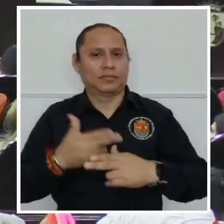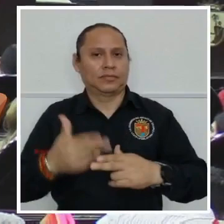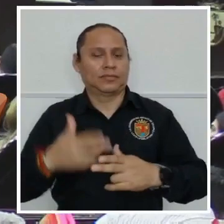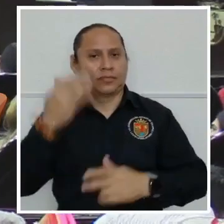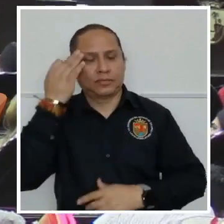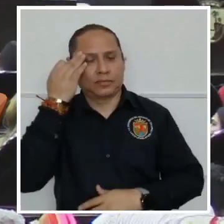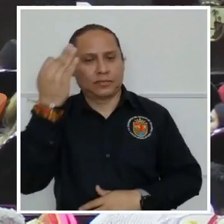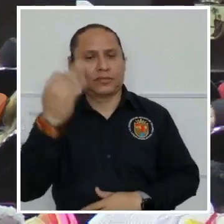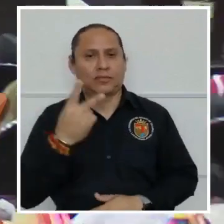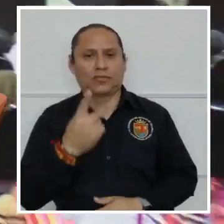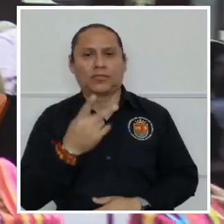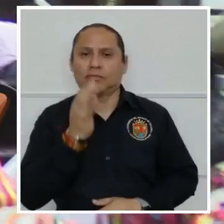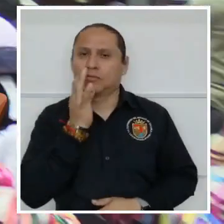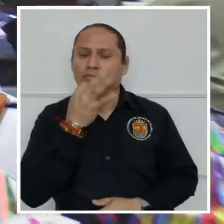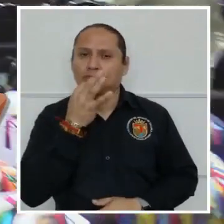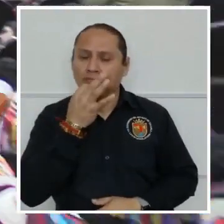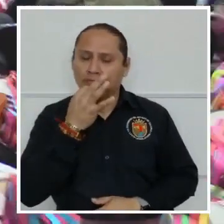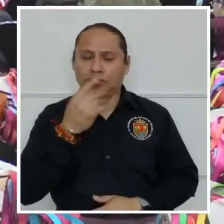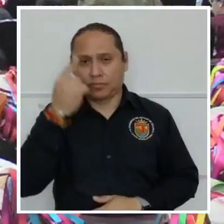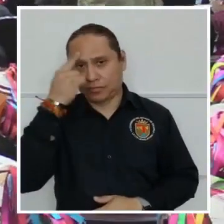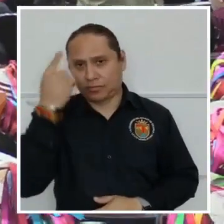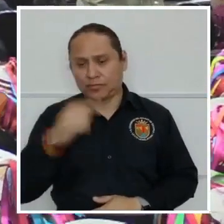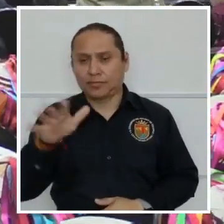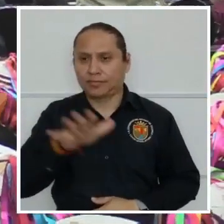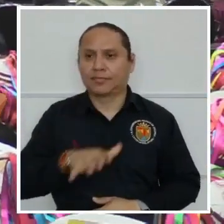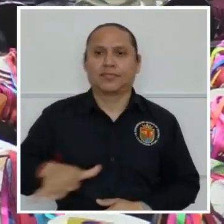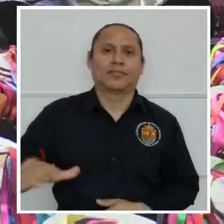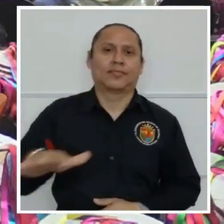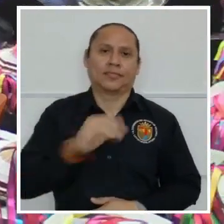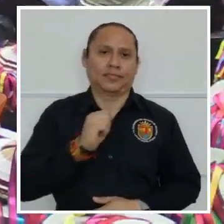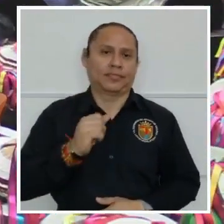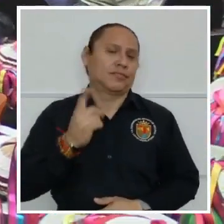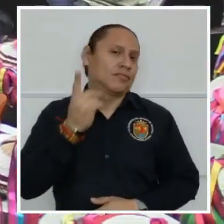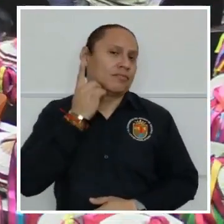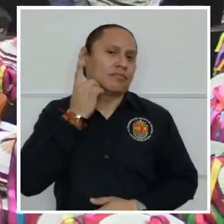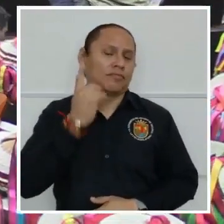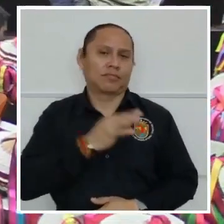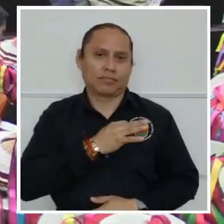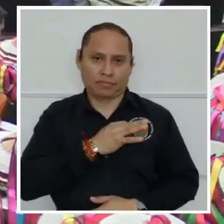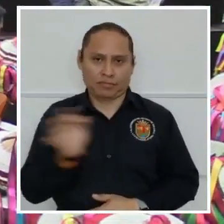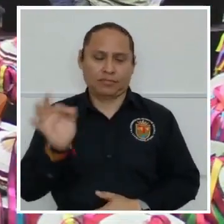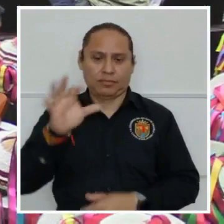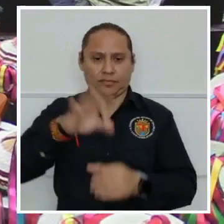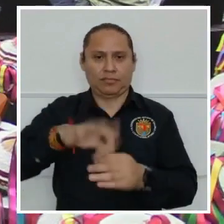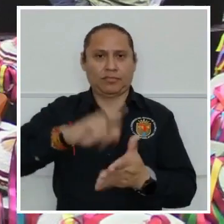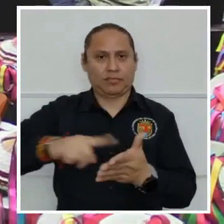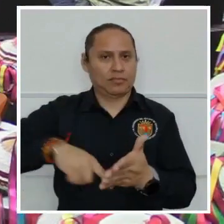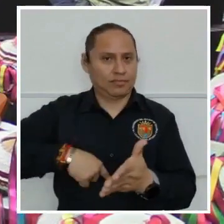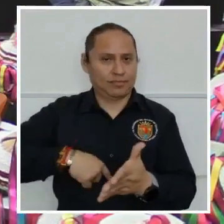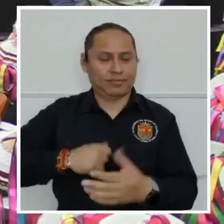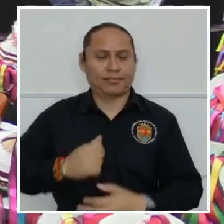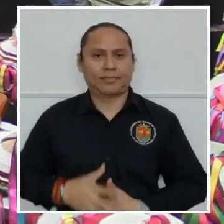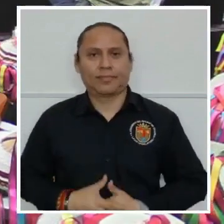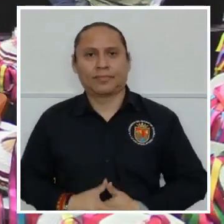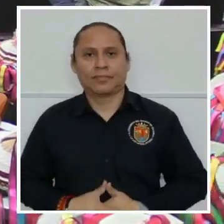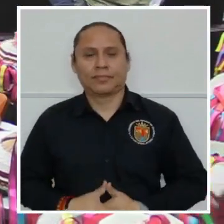electrónico hasta por un tiempo máximo de 2 minutos para que las diputadas y los diputados emitan su voto.